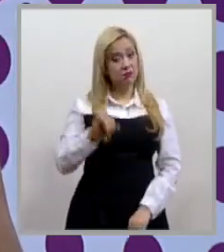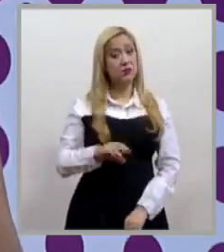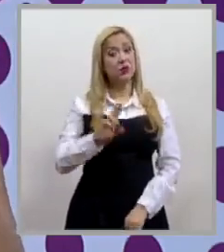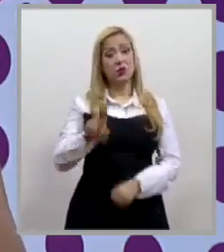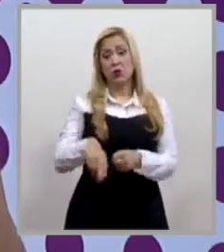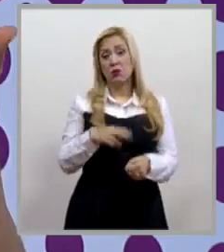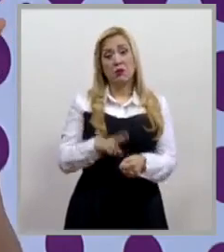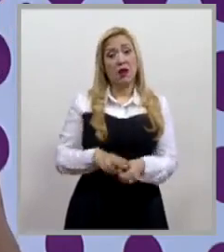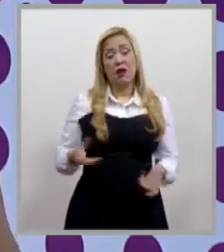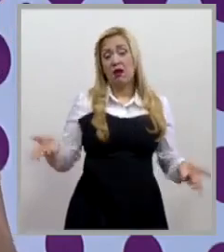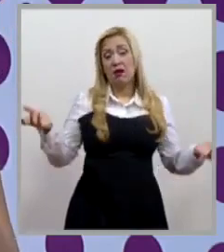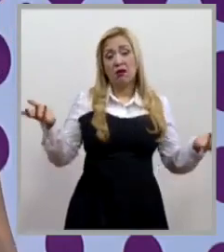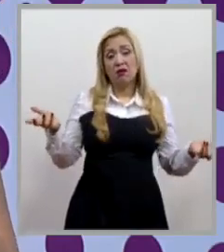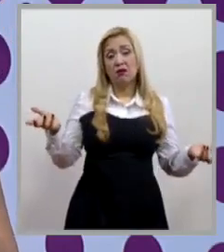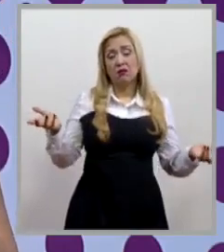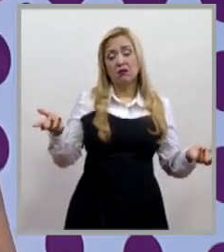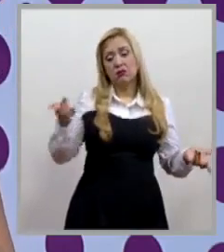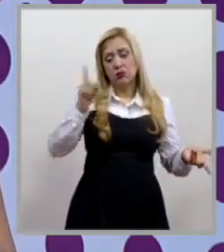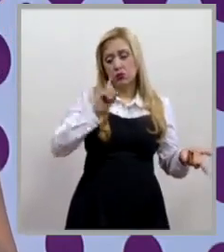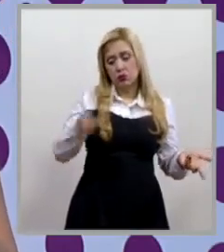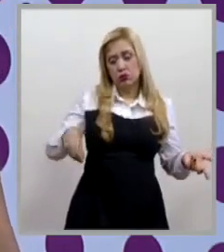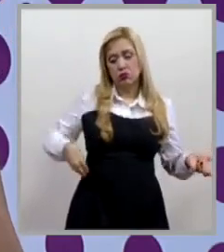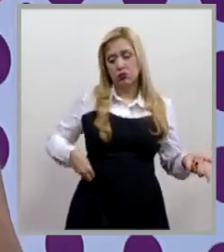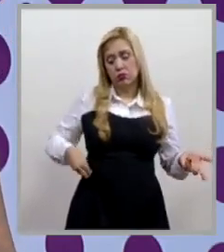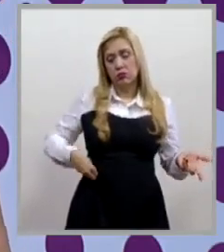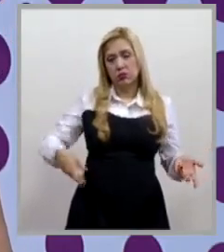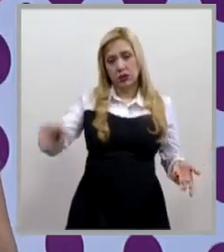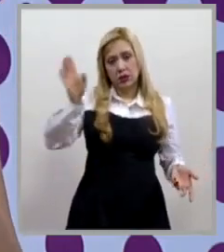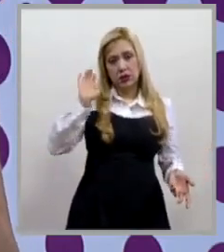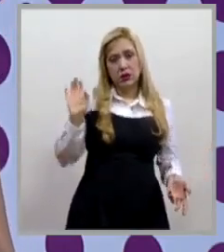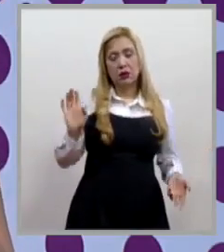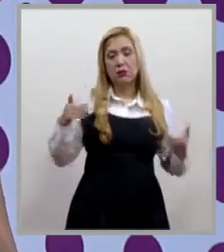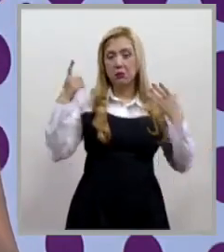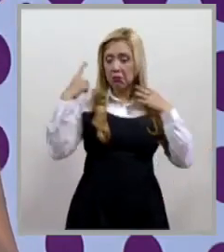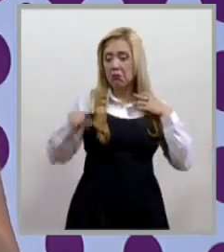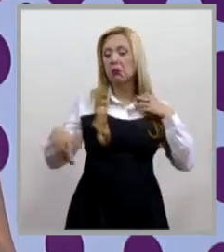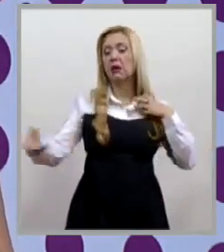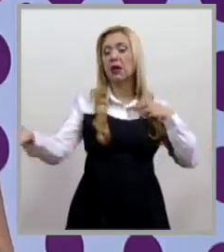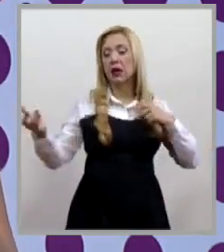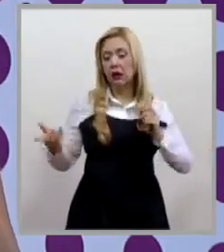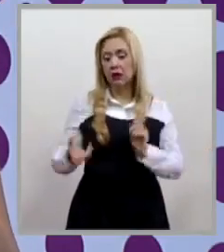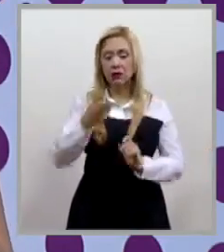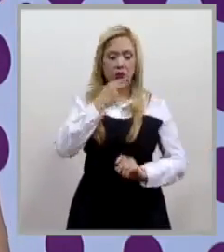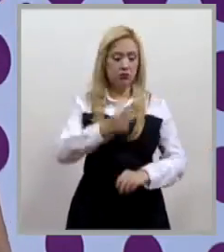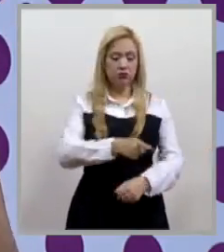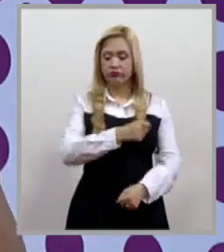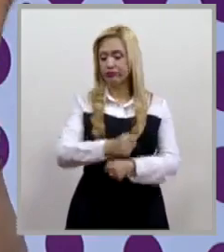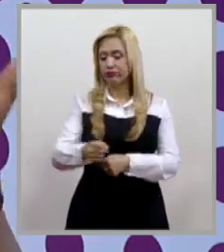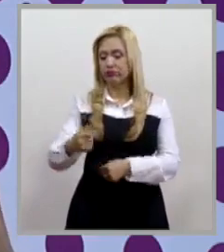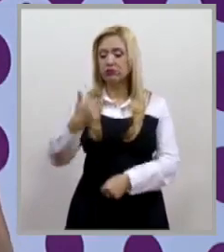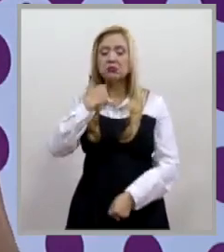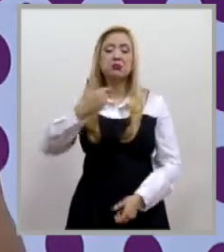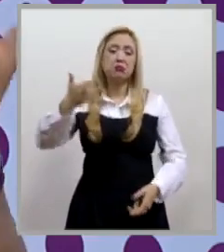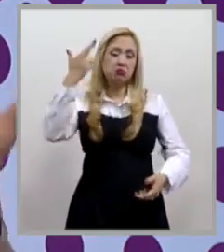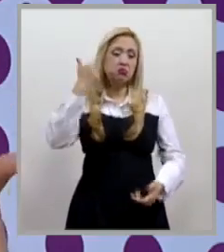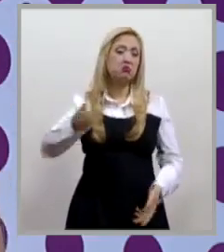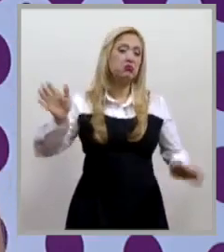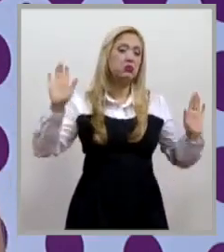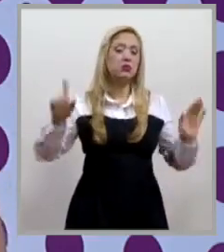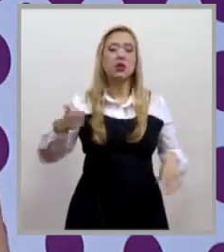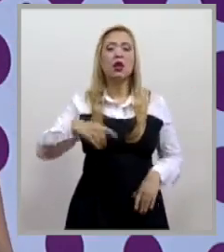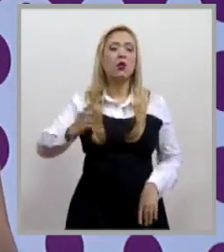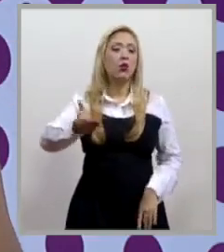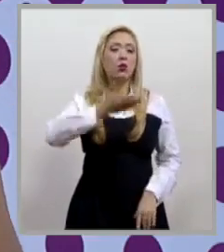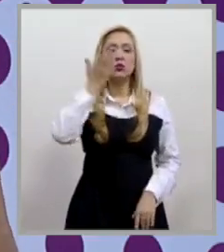magnitud, pero era normal la violencia. Esa violencia extrema era tolerada, permitida por la sociedad, por las familias, por la gente, por el Estado,